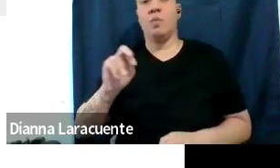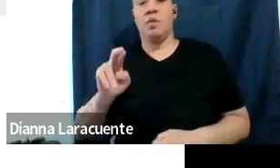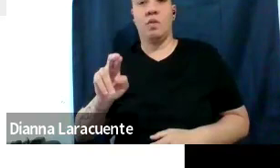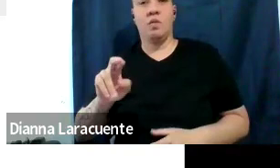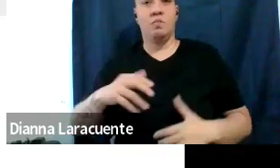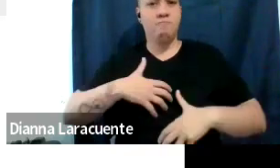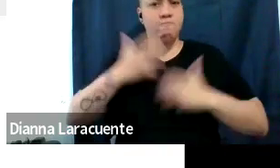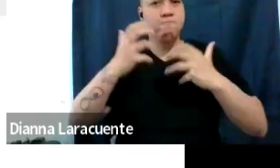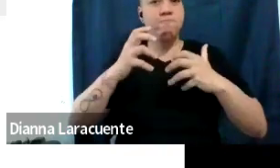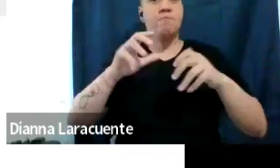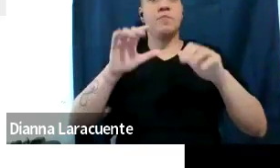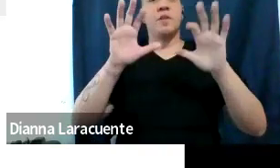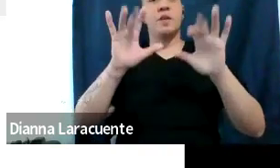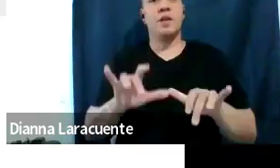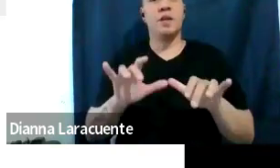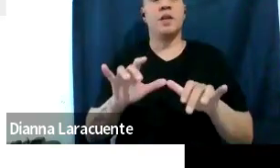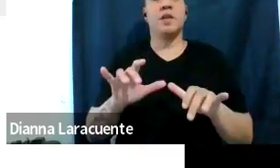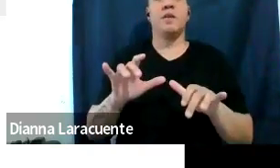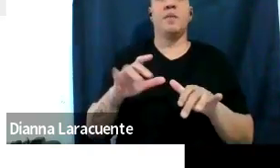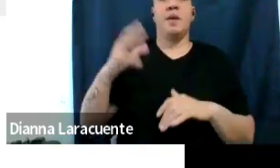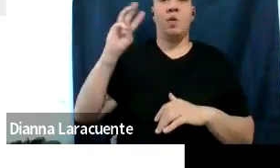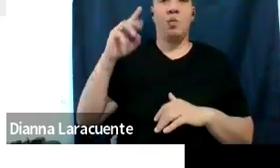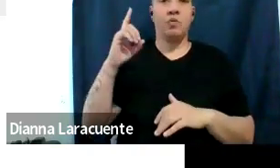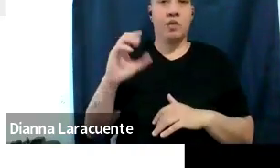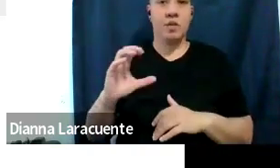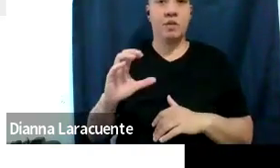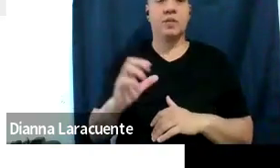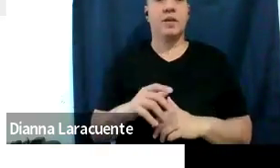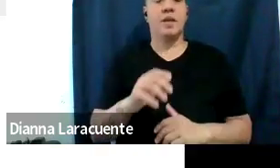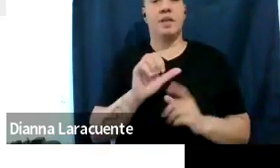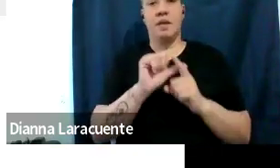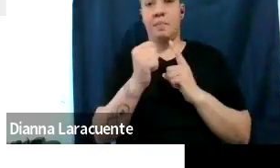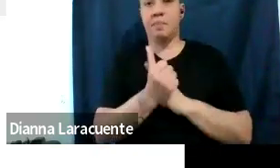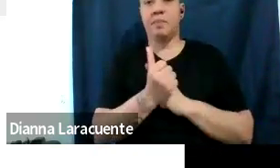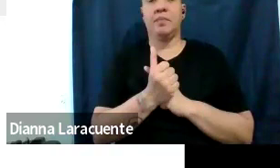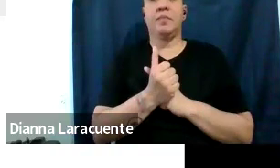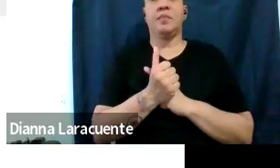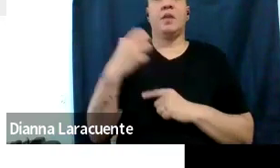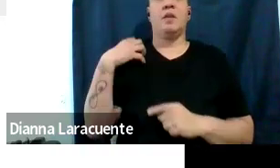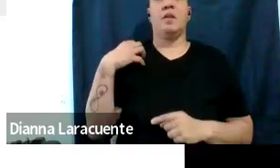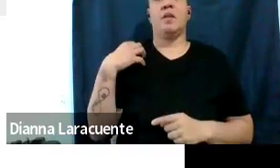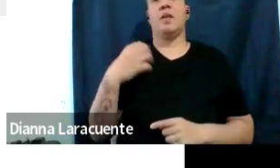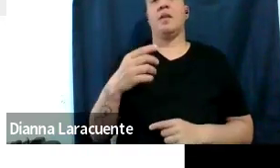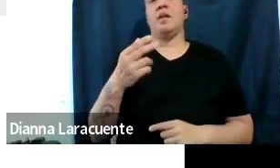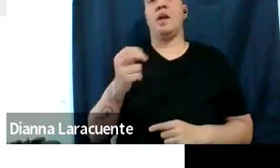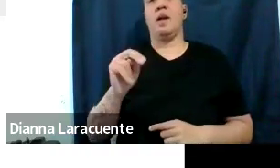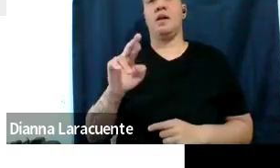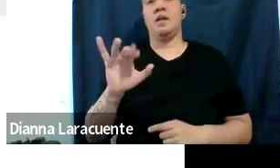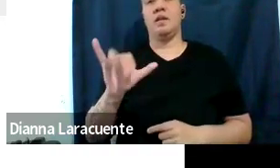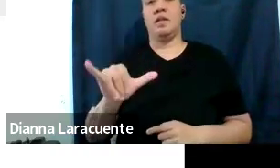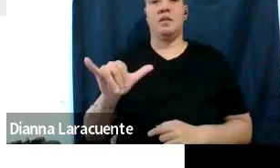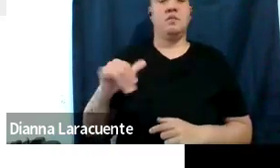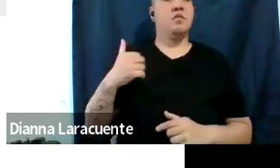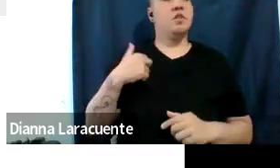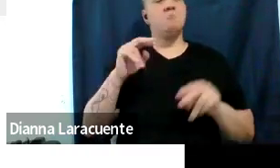Washington. En ese ambiente de intolerancia, el general Henry Sogales de su prepotencia.